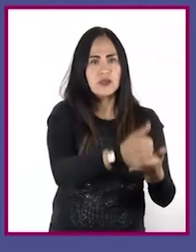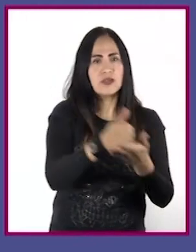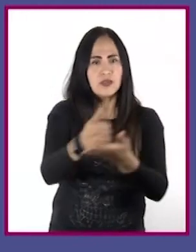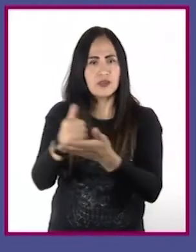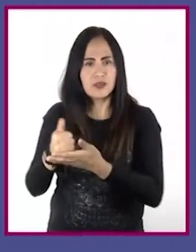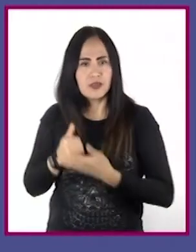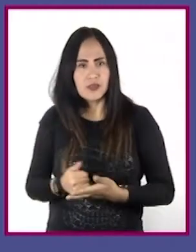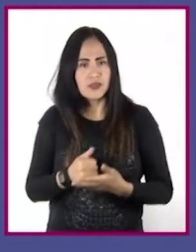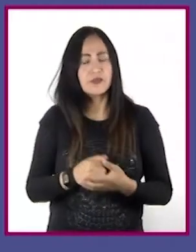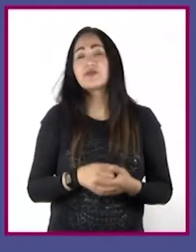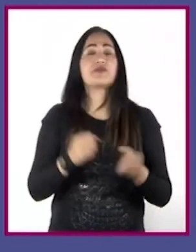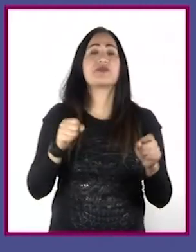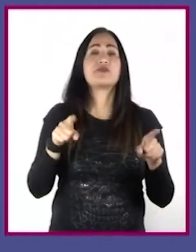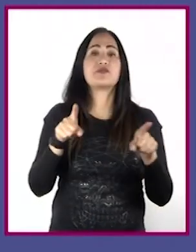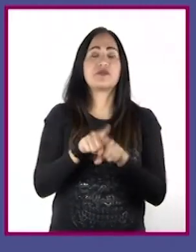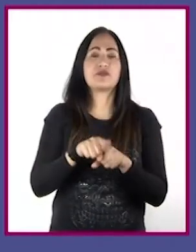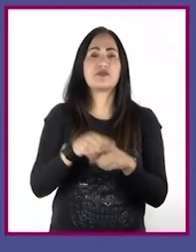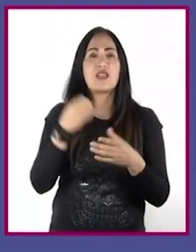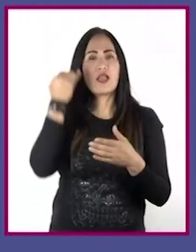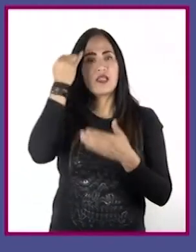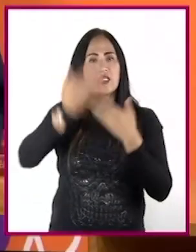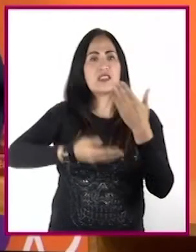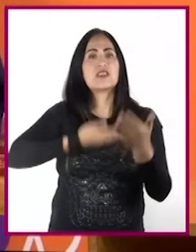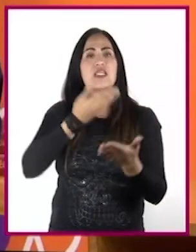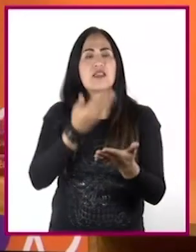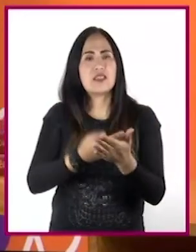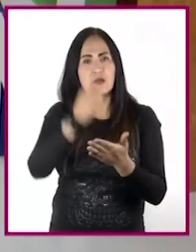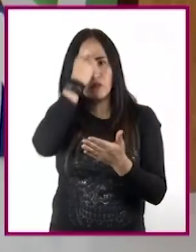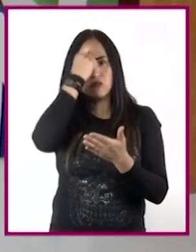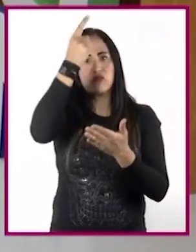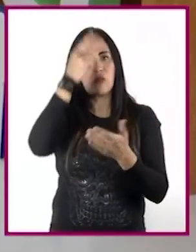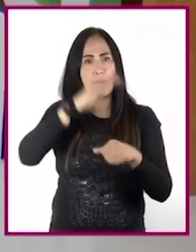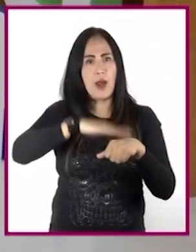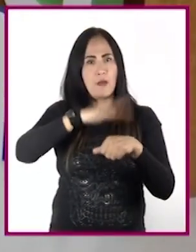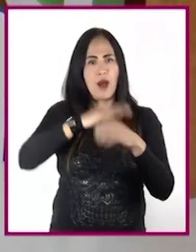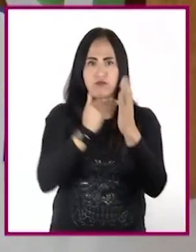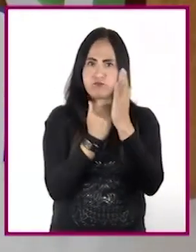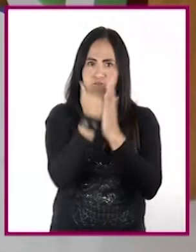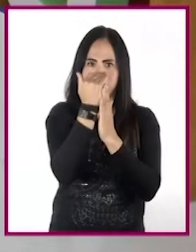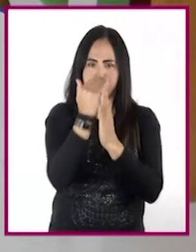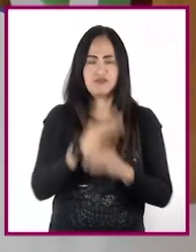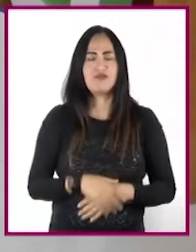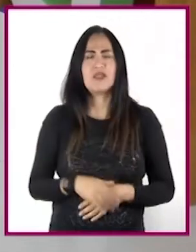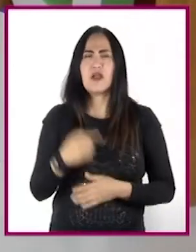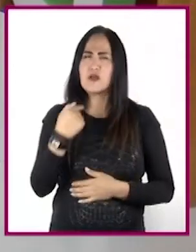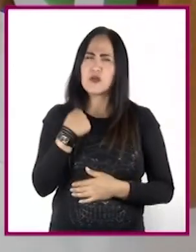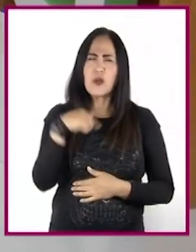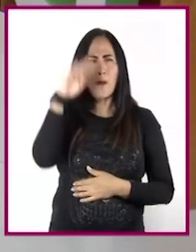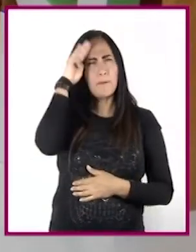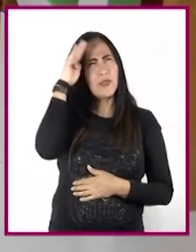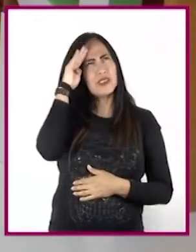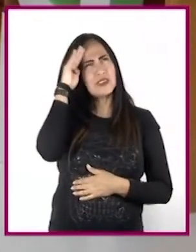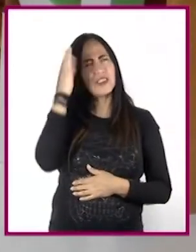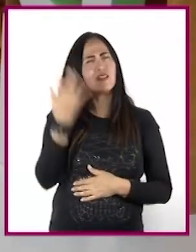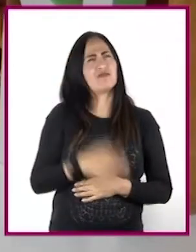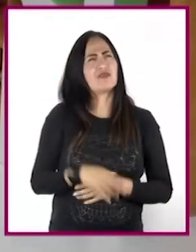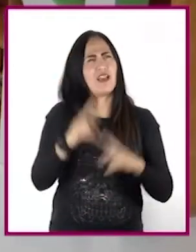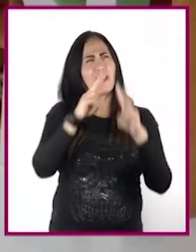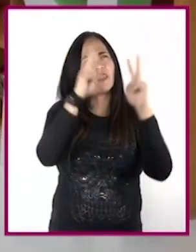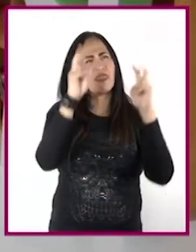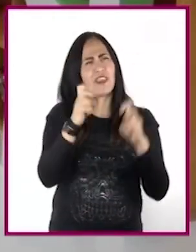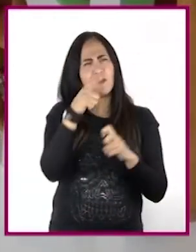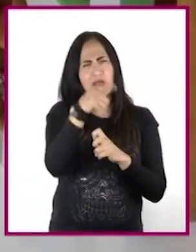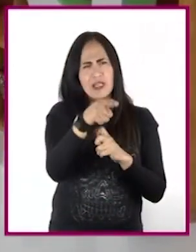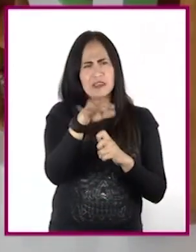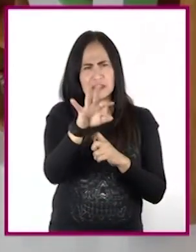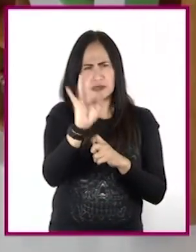e impulsan la iniciativa y la creatividad. Estaba pensando que después de pensar en el tema que nos